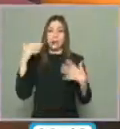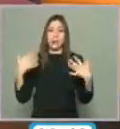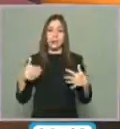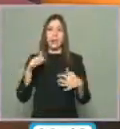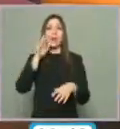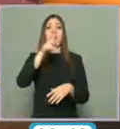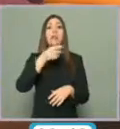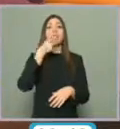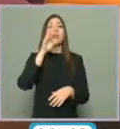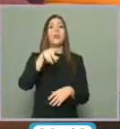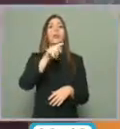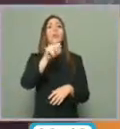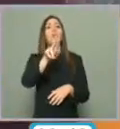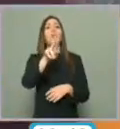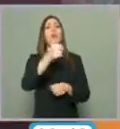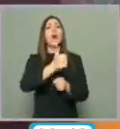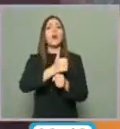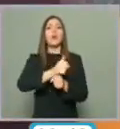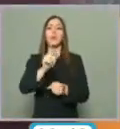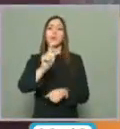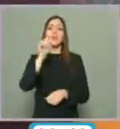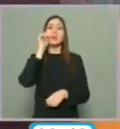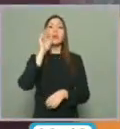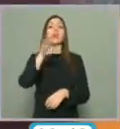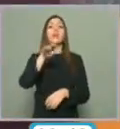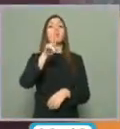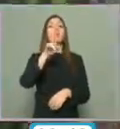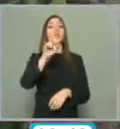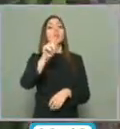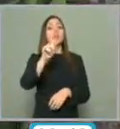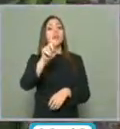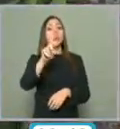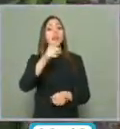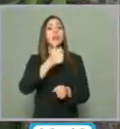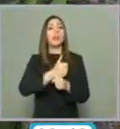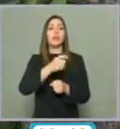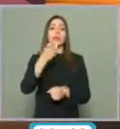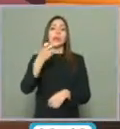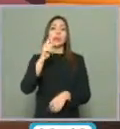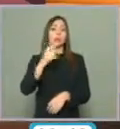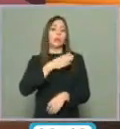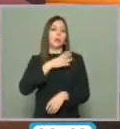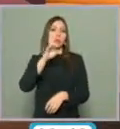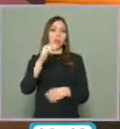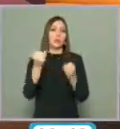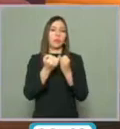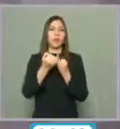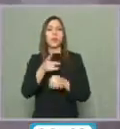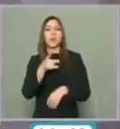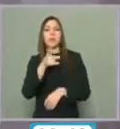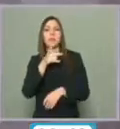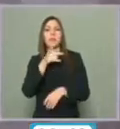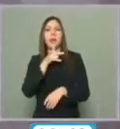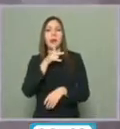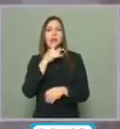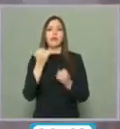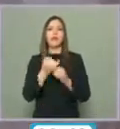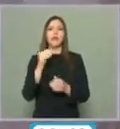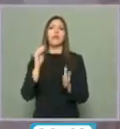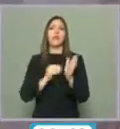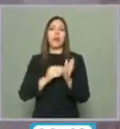El hablar de usted. Sin embargo, tampoco era lo ideal, porque la verdad es que estos padres también eran todavía muy abusivos, ¿no?